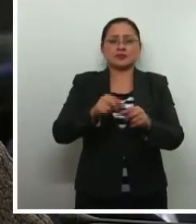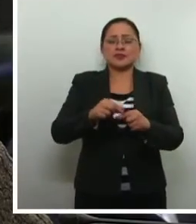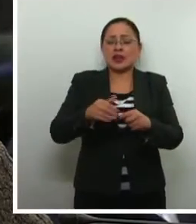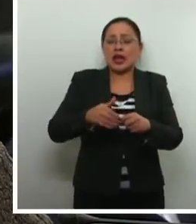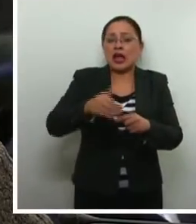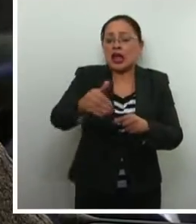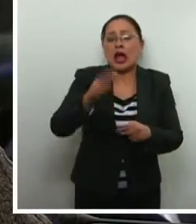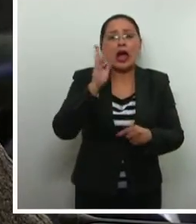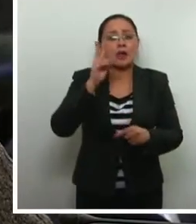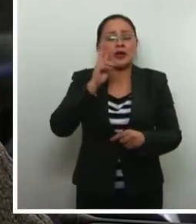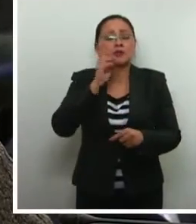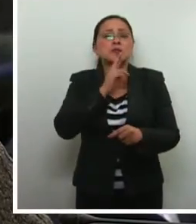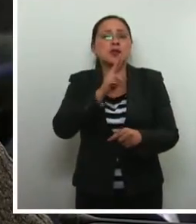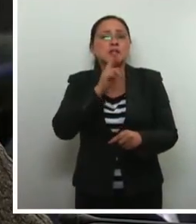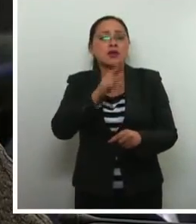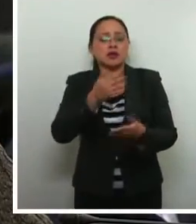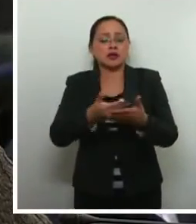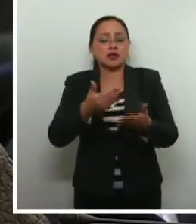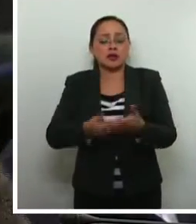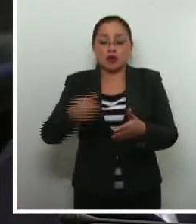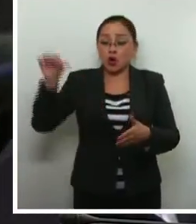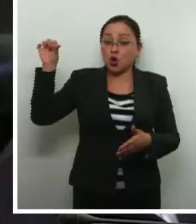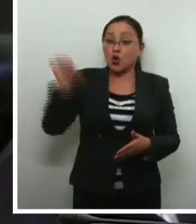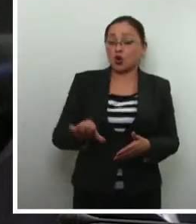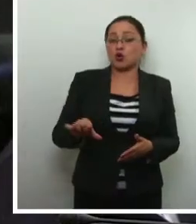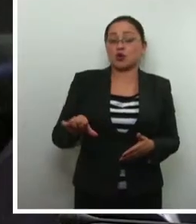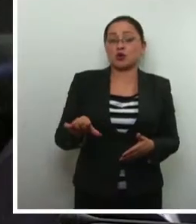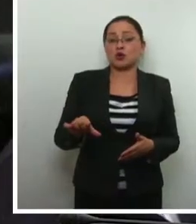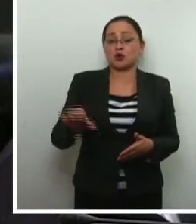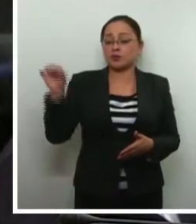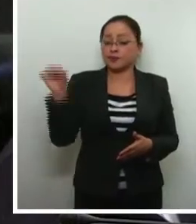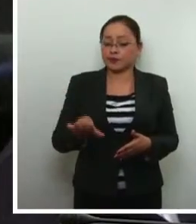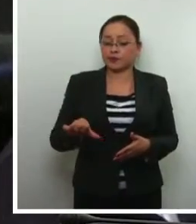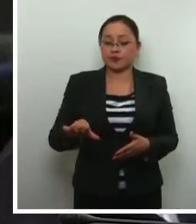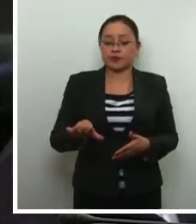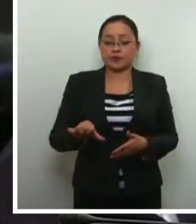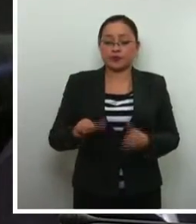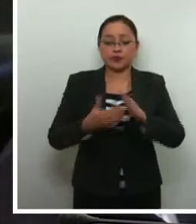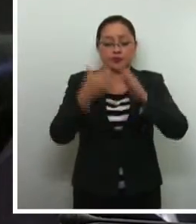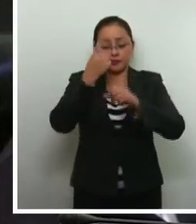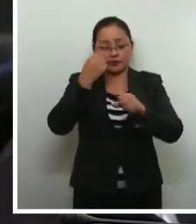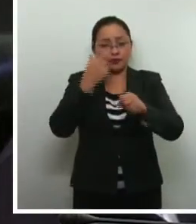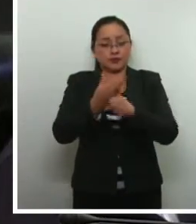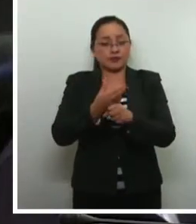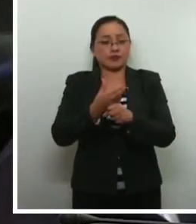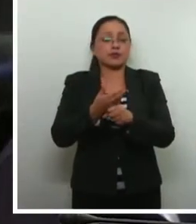cómo lo resolvemos. El asunto es que hoy la mesa directiva,